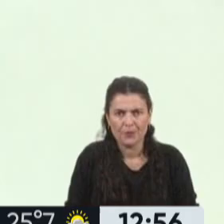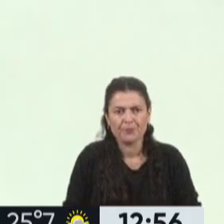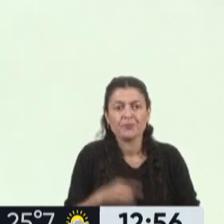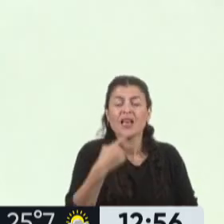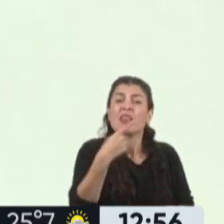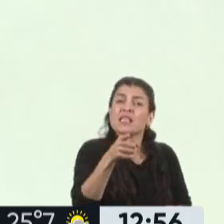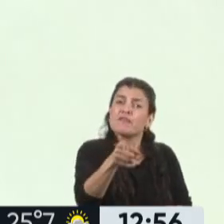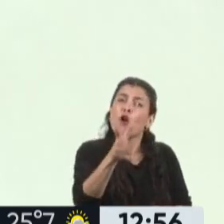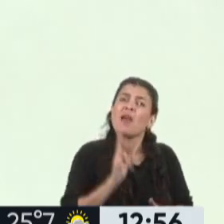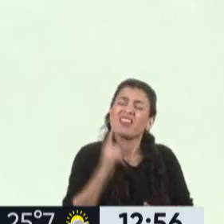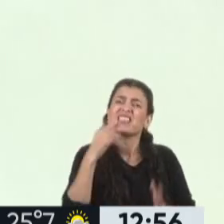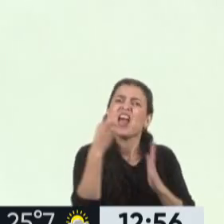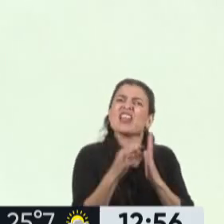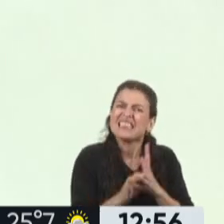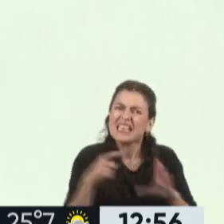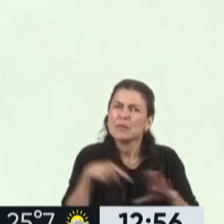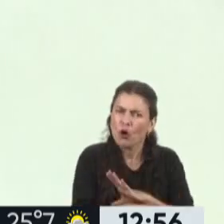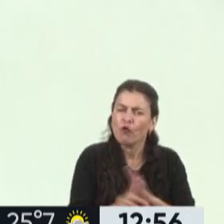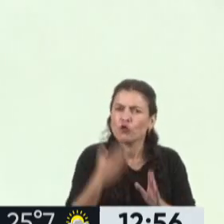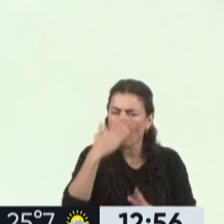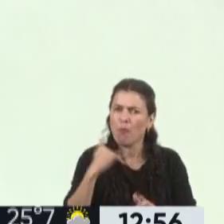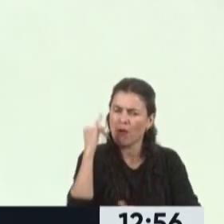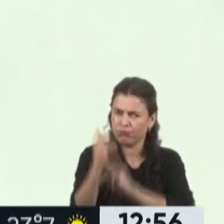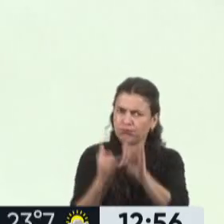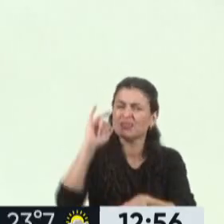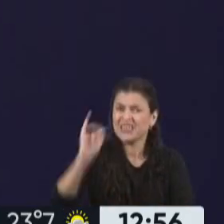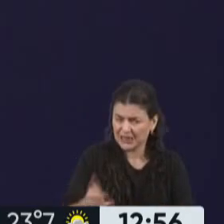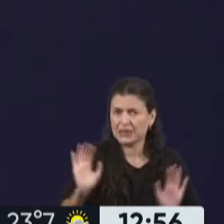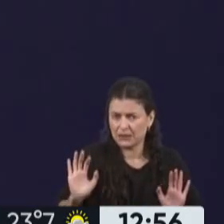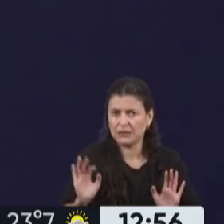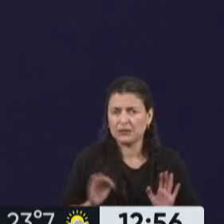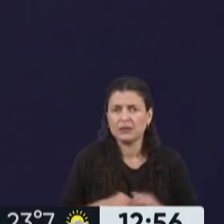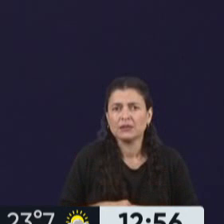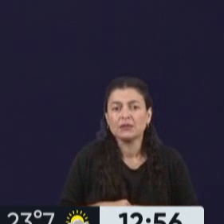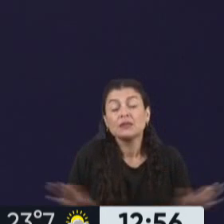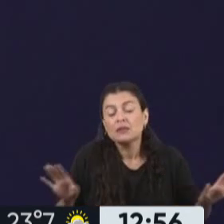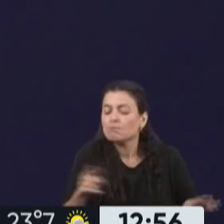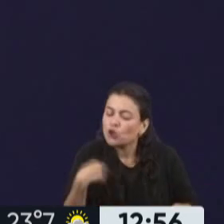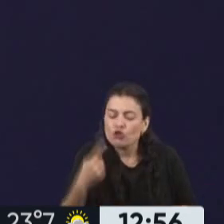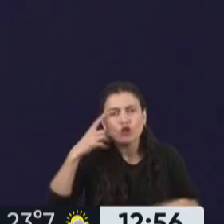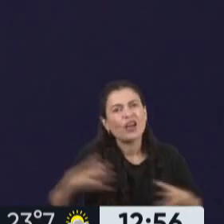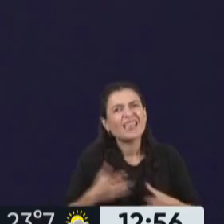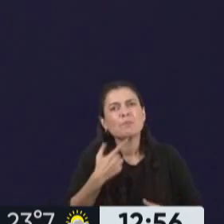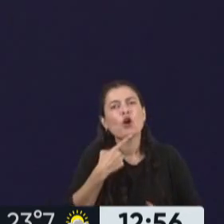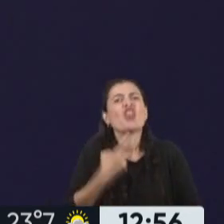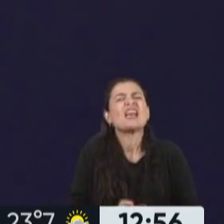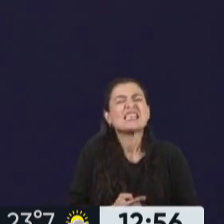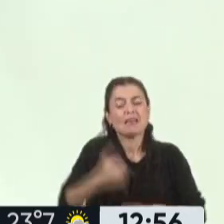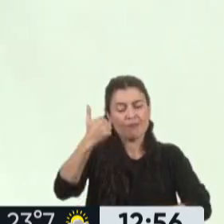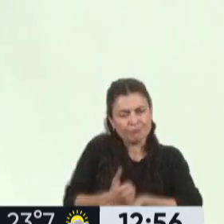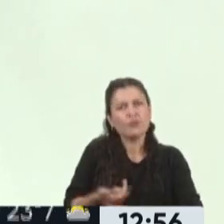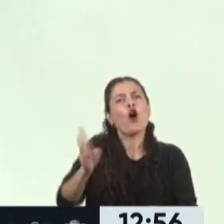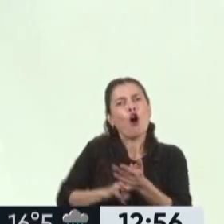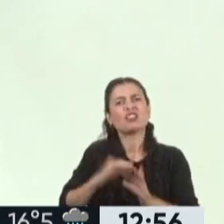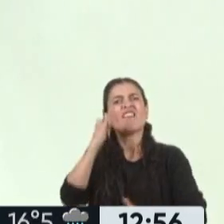sea el momento del debate justamente en el Congreso, ¿van a tener los detalles? Cuando creamos que sea el momento. Y te había